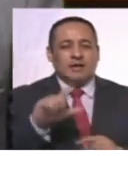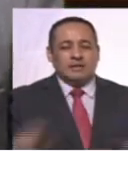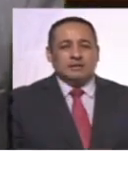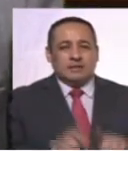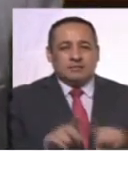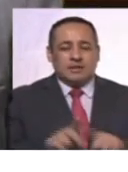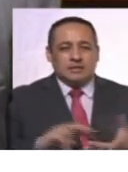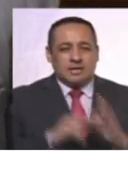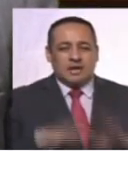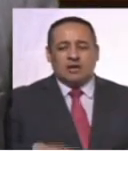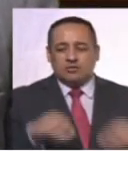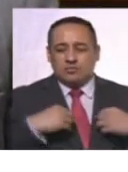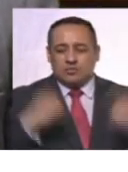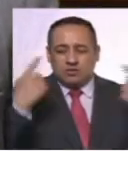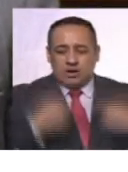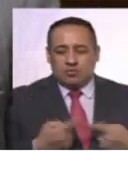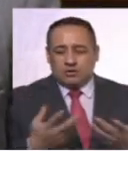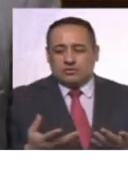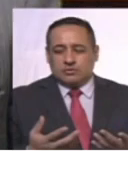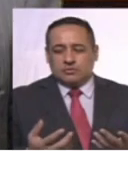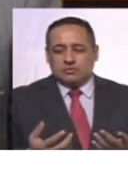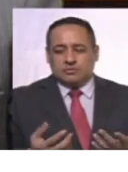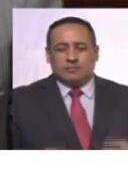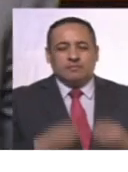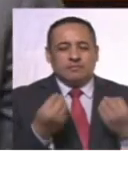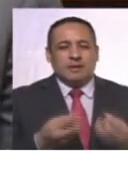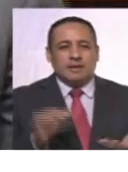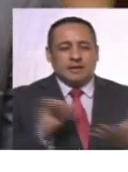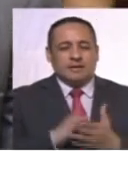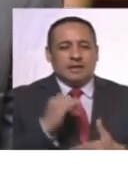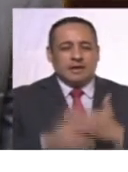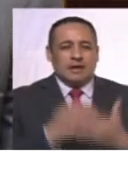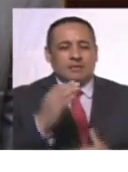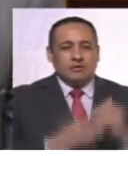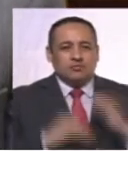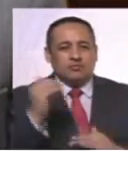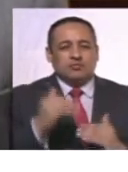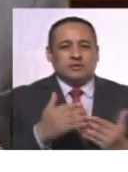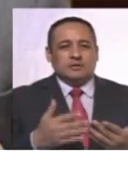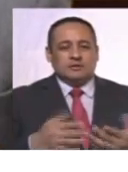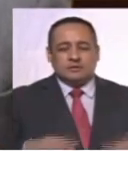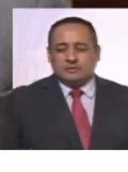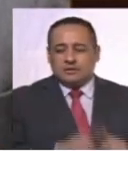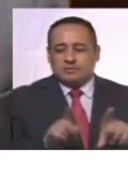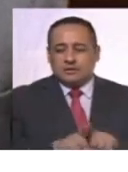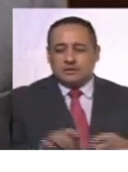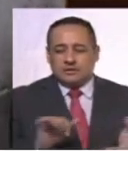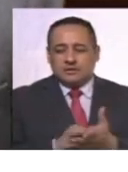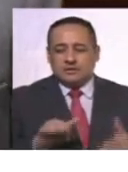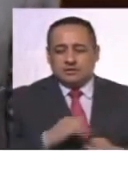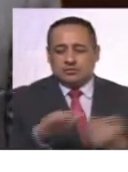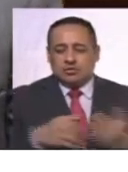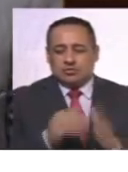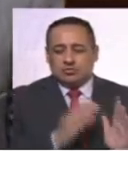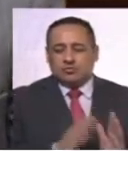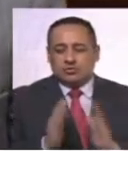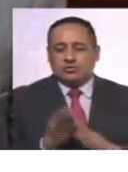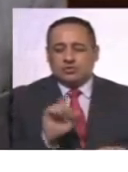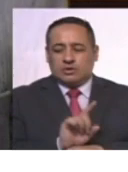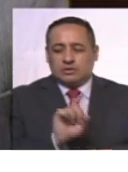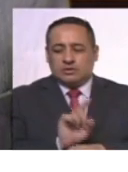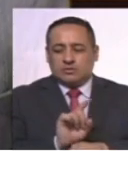que asumamos estrategias para construir, ¿no?, un proceso